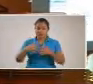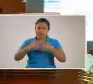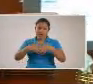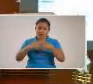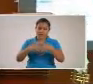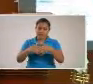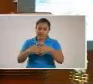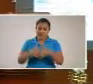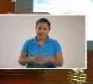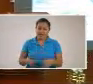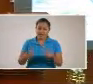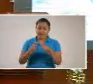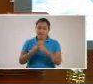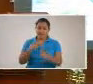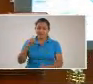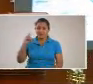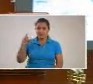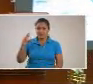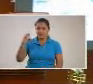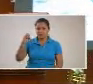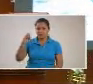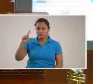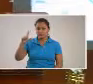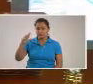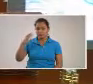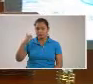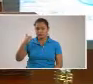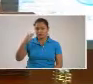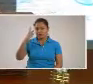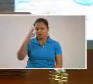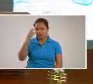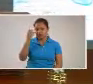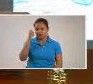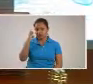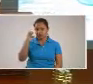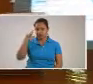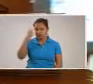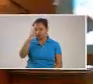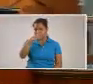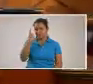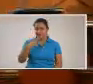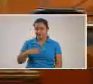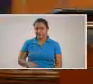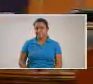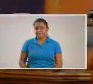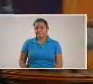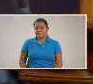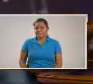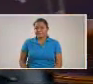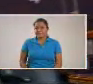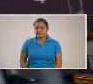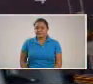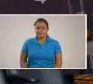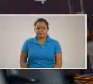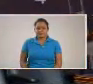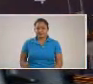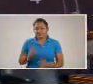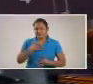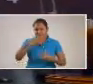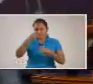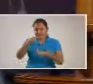es a la eurozona, a la Unión Europea y el euro. Hermano, es que mira, es una cosa bien tremenda.